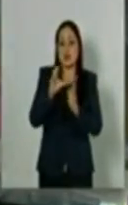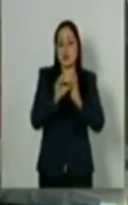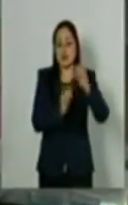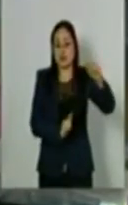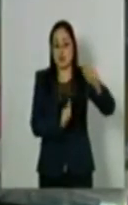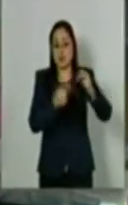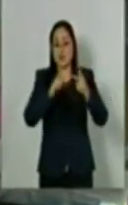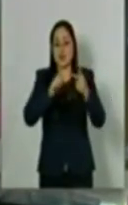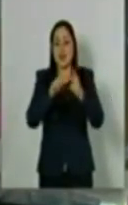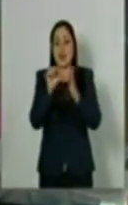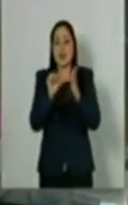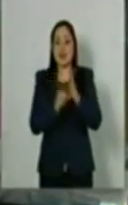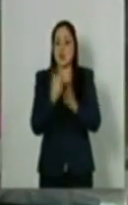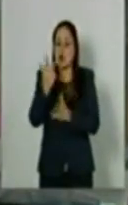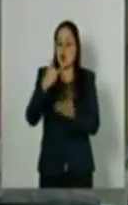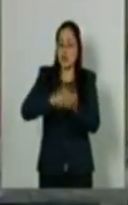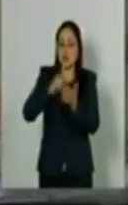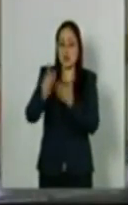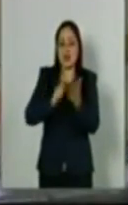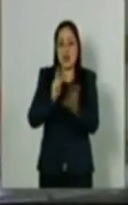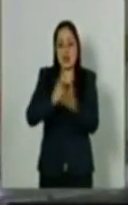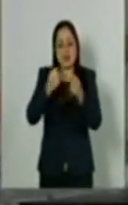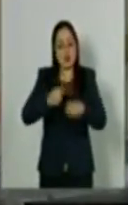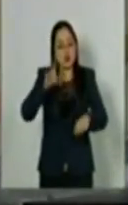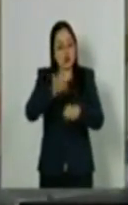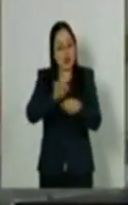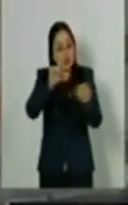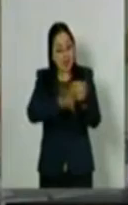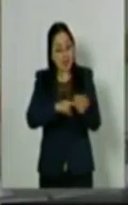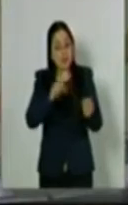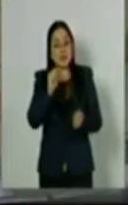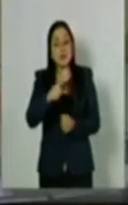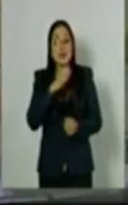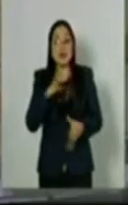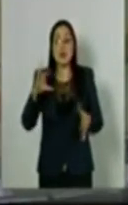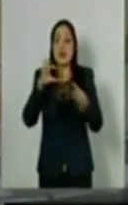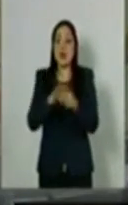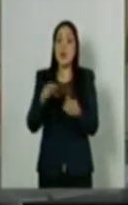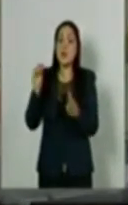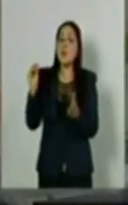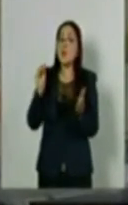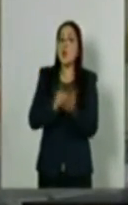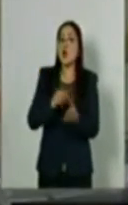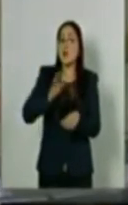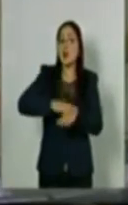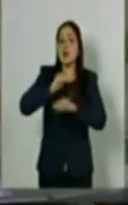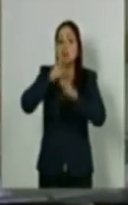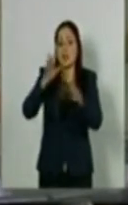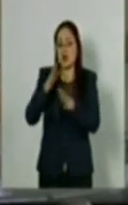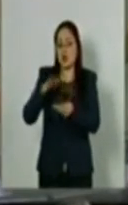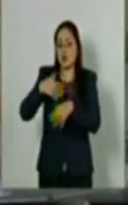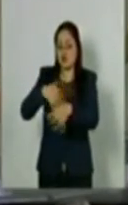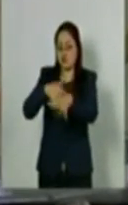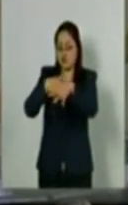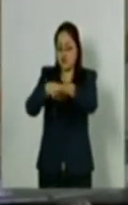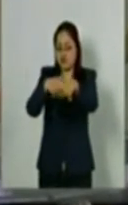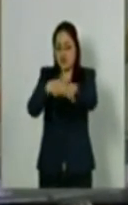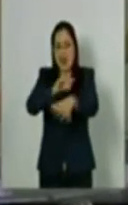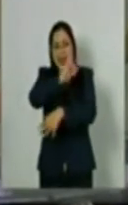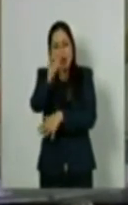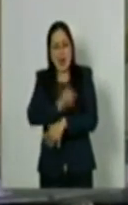El artículo 8 de la Ley de Seguridad Interior establece claramente las protestas nunca